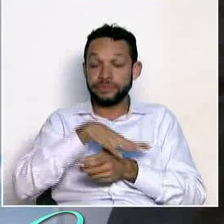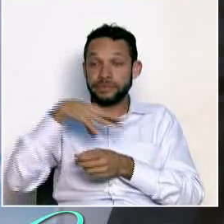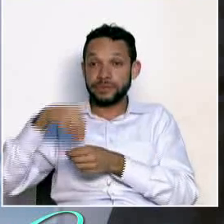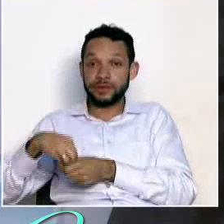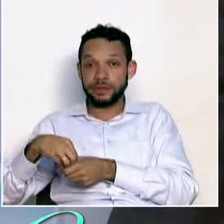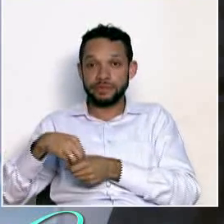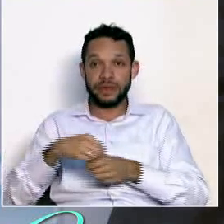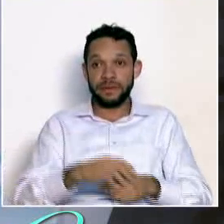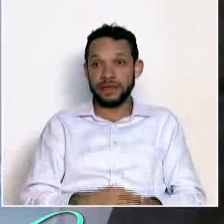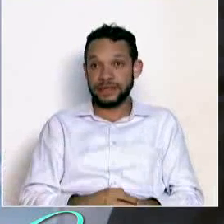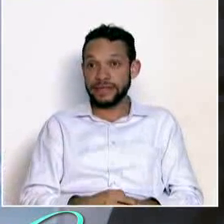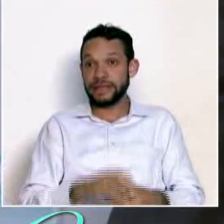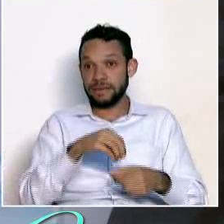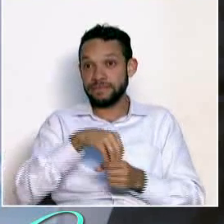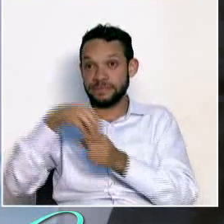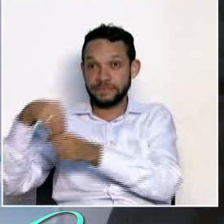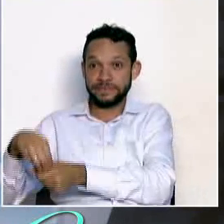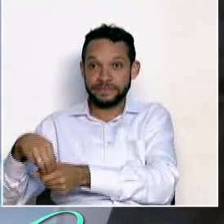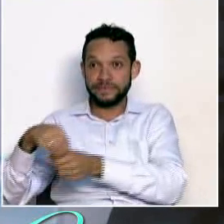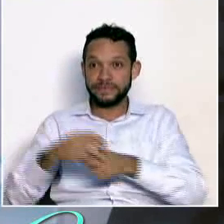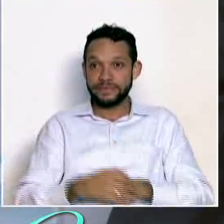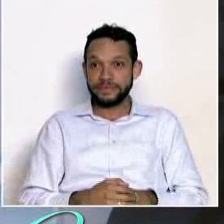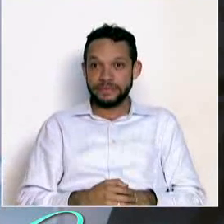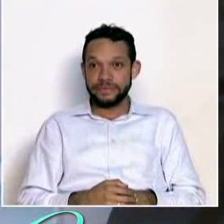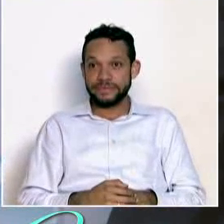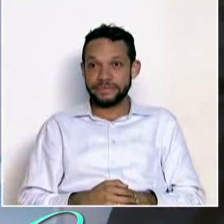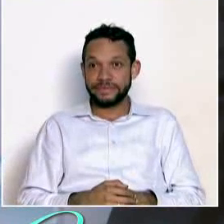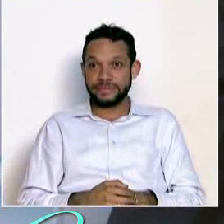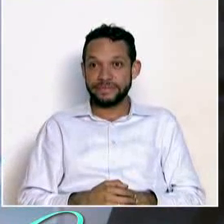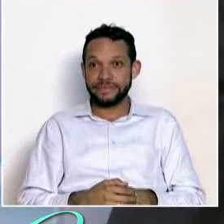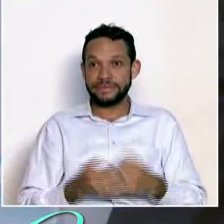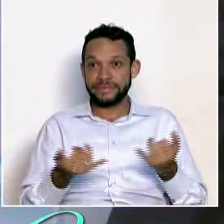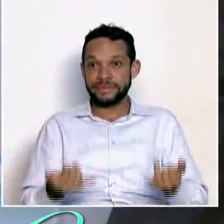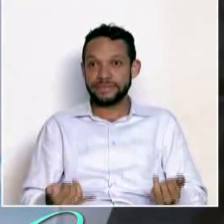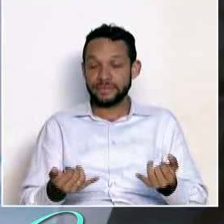10, 9, 8,